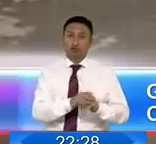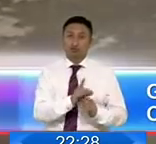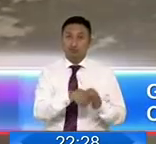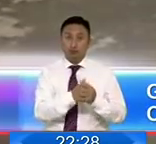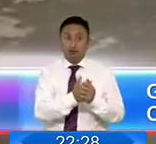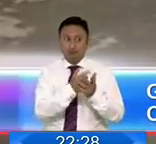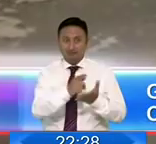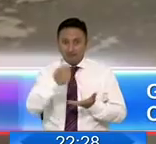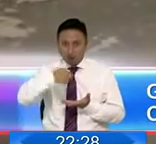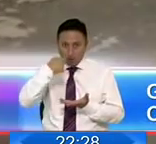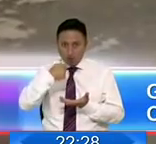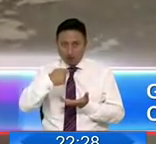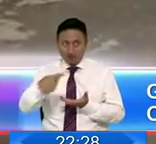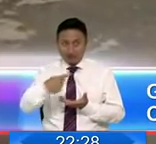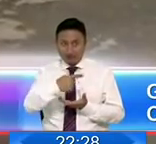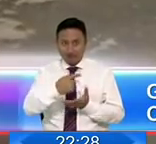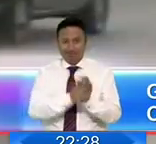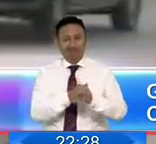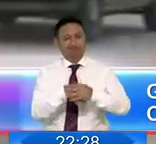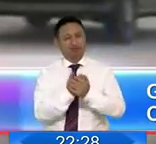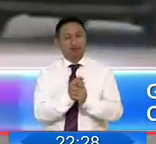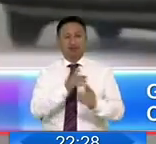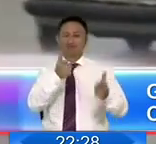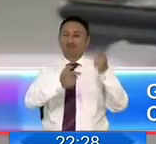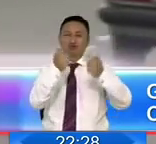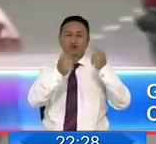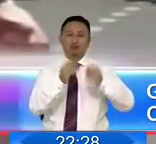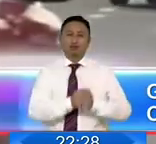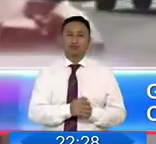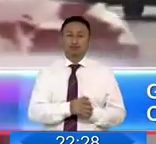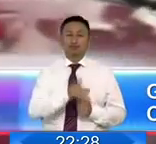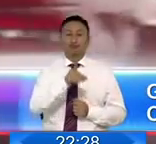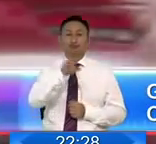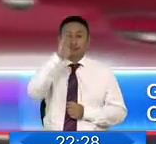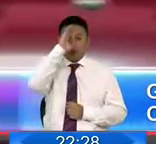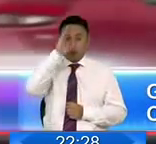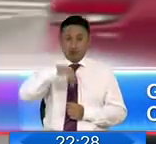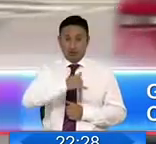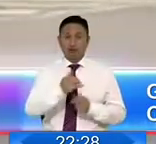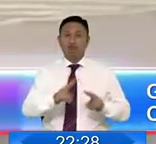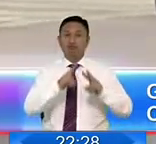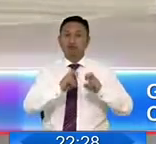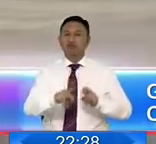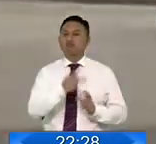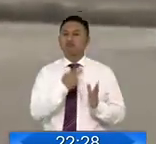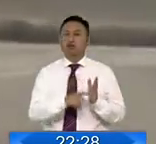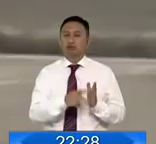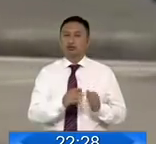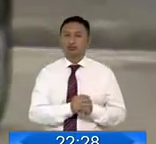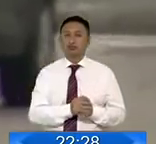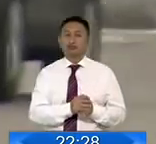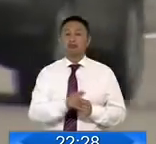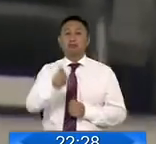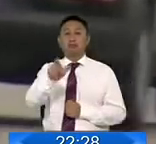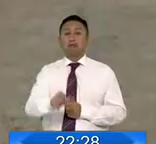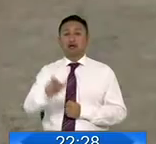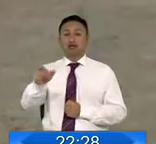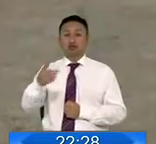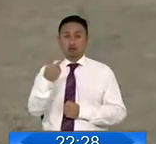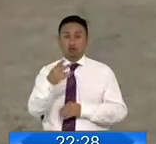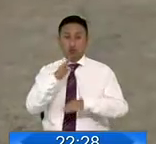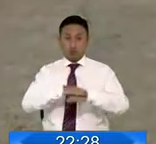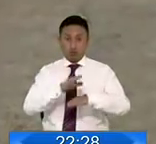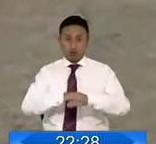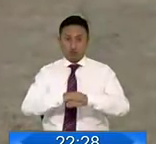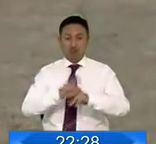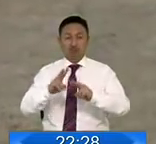a comer en el exterior de esa despensa. De su parte, la DINASEC investiga el móvil de ese crimen y también la identidad de los sujetos